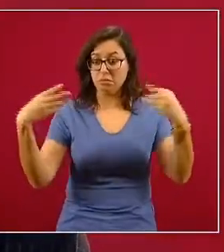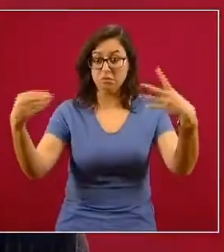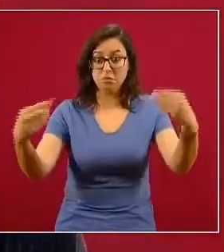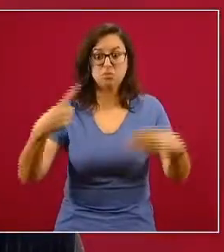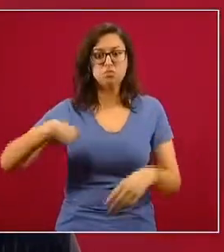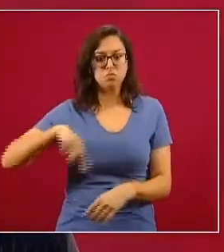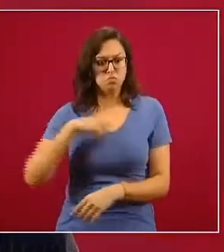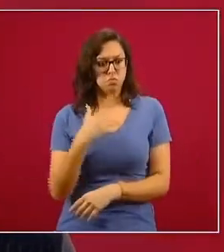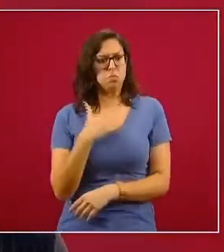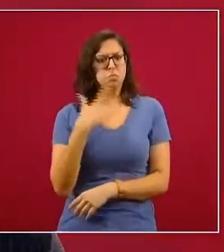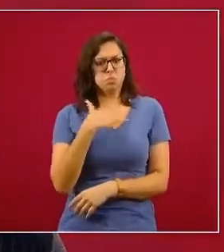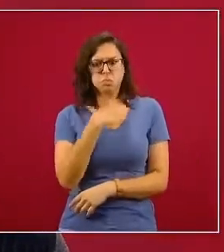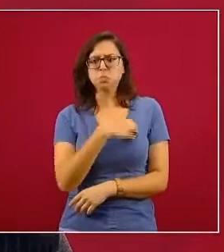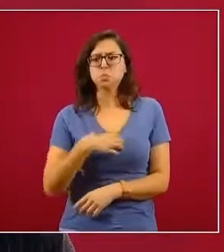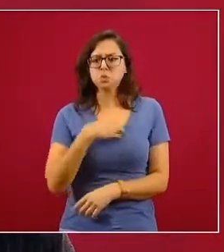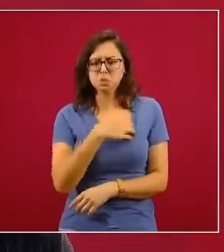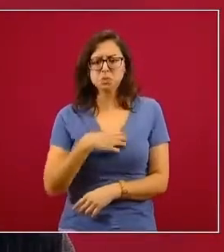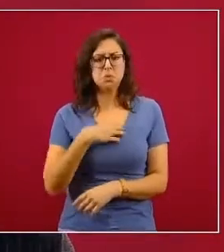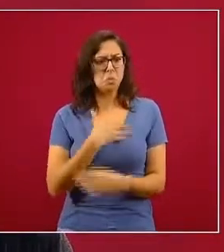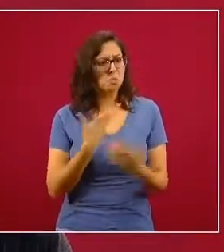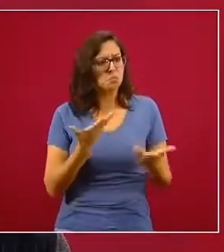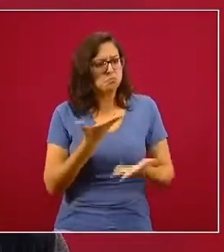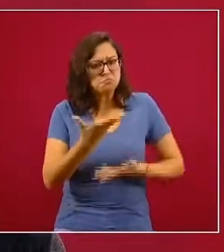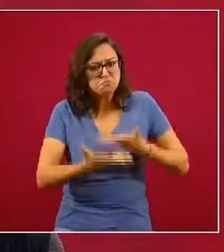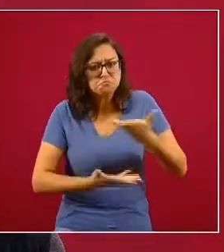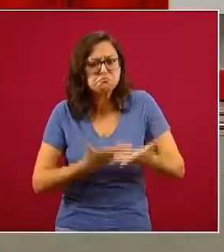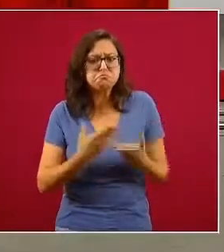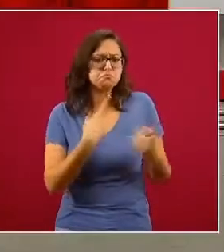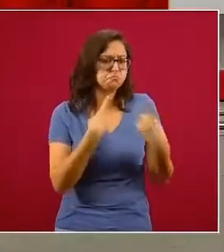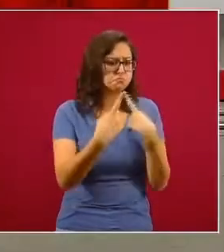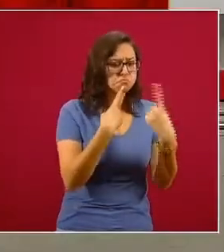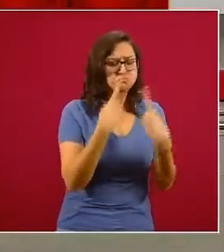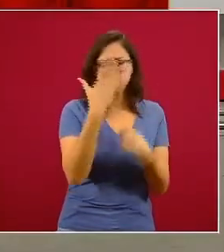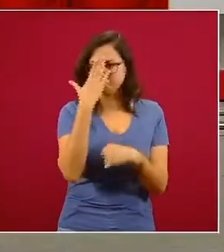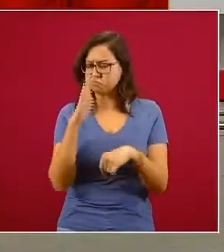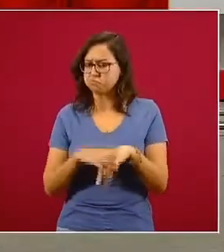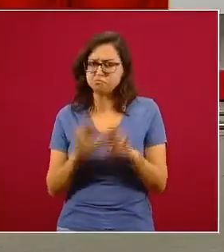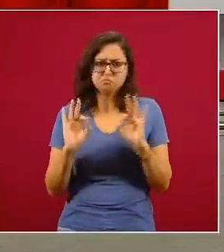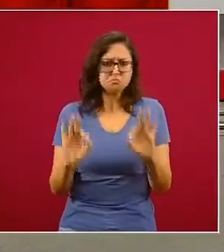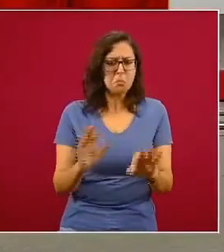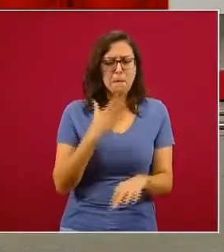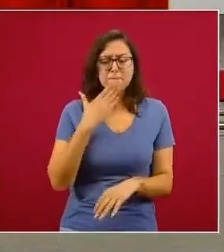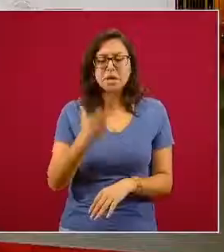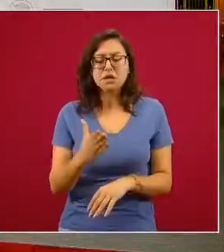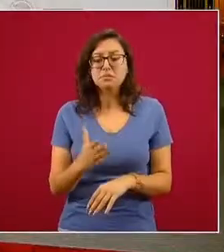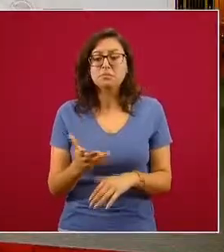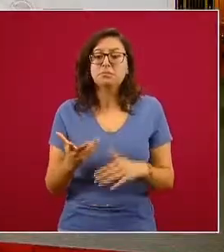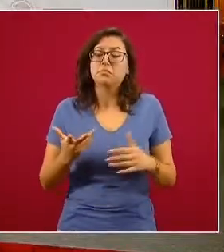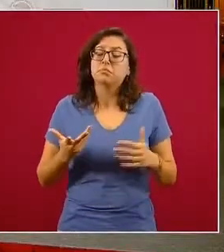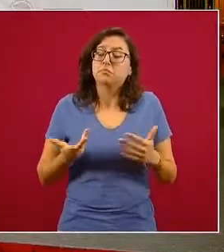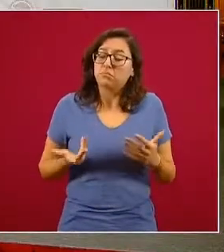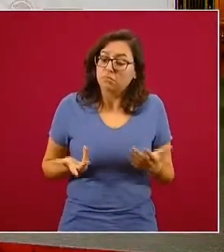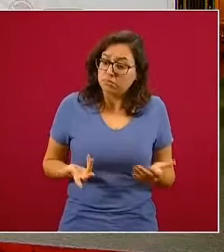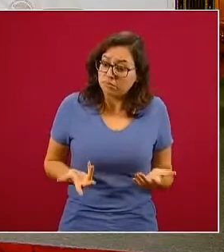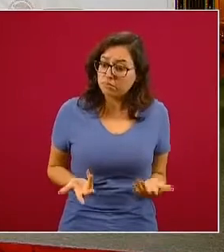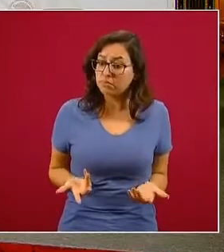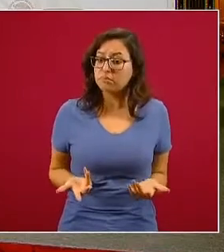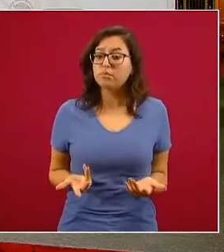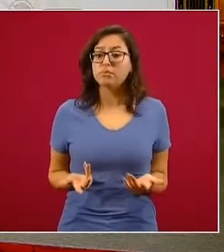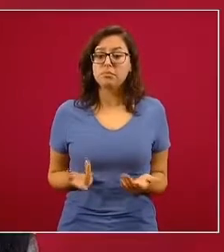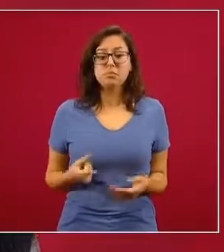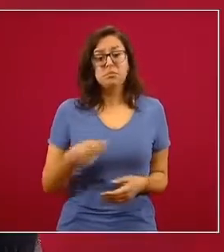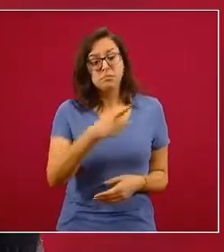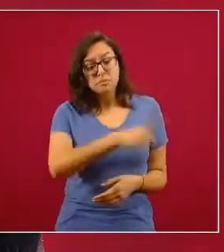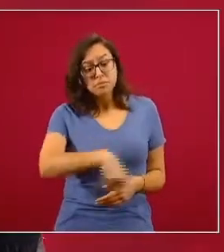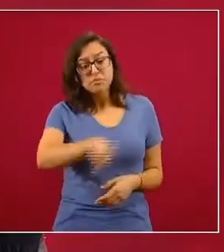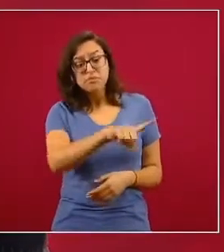muy gratas impresiones y memoria de este proceso de diálogo. Entonces no dudo que aunque ellos,